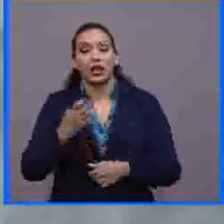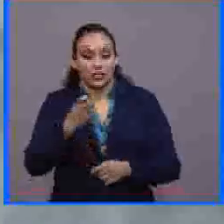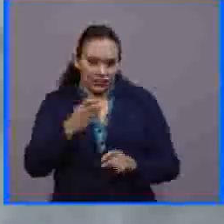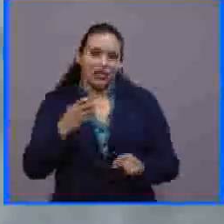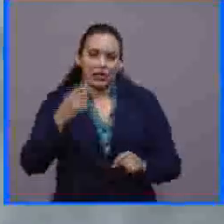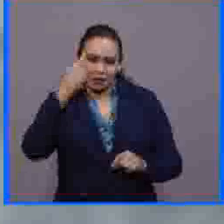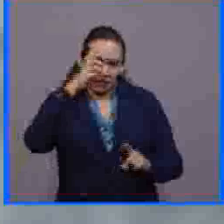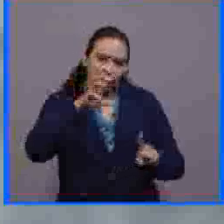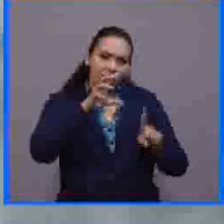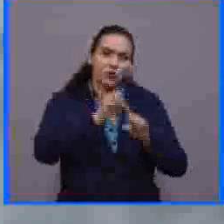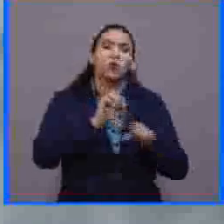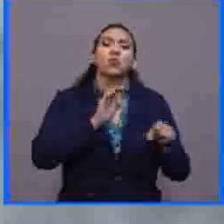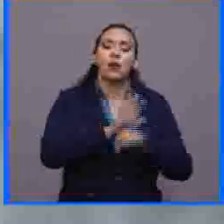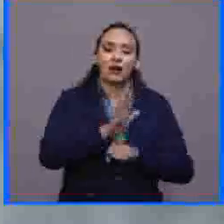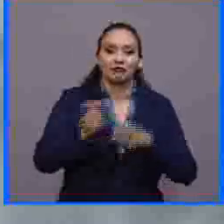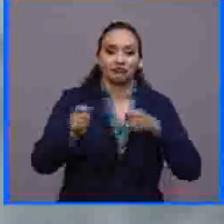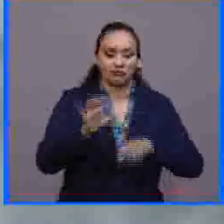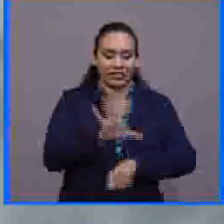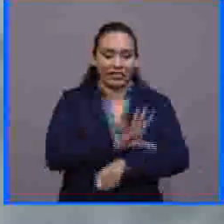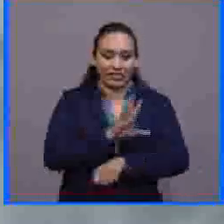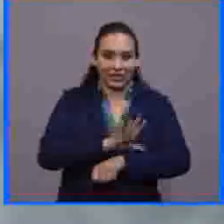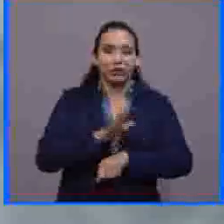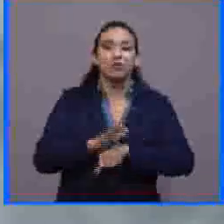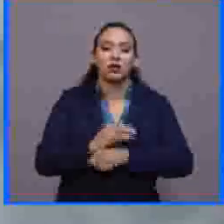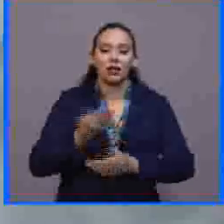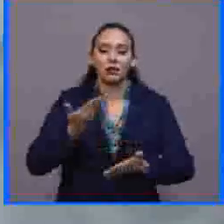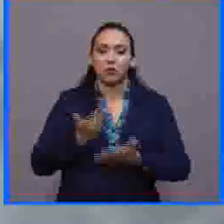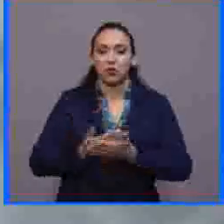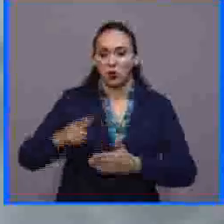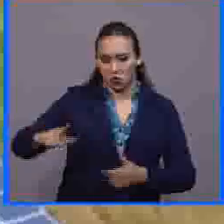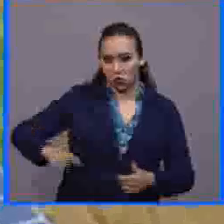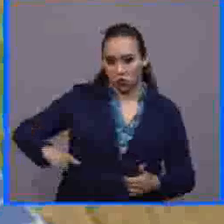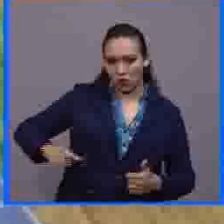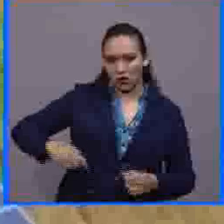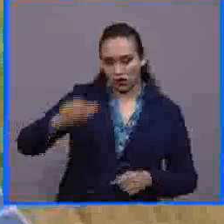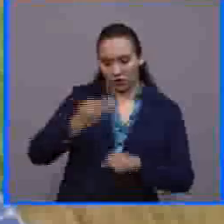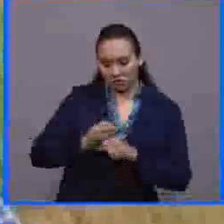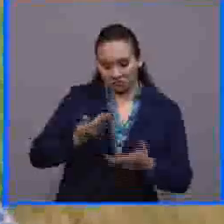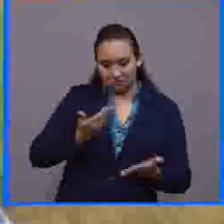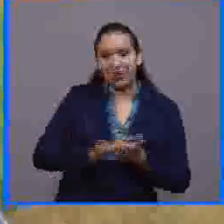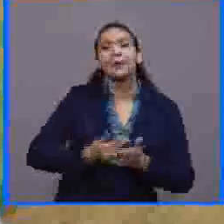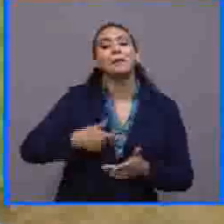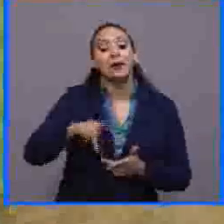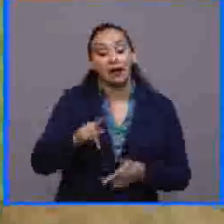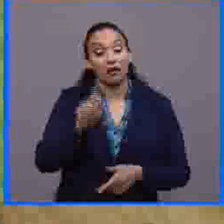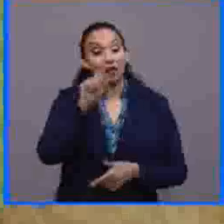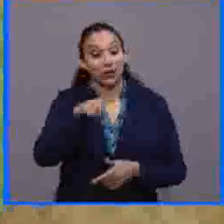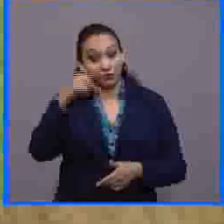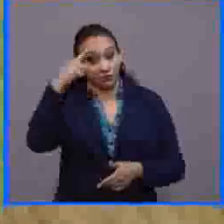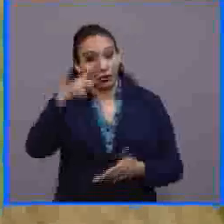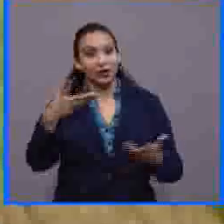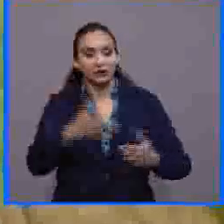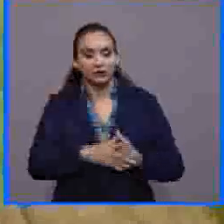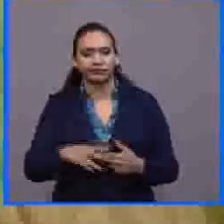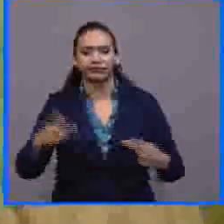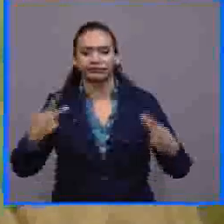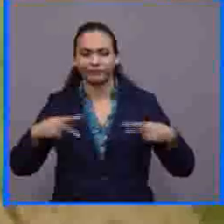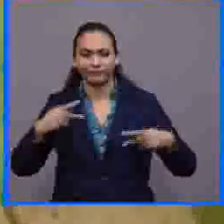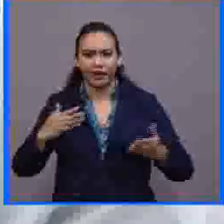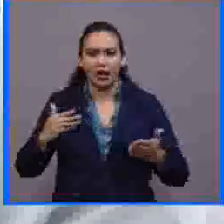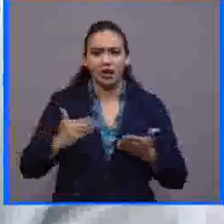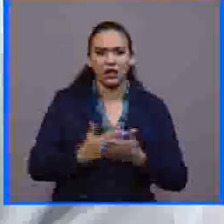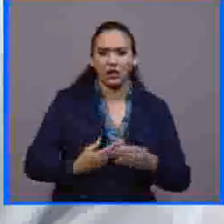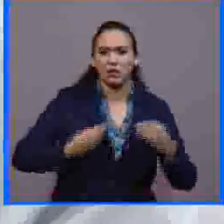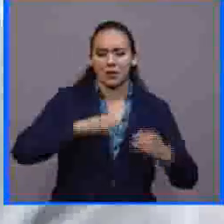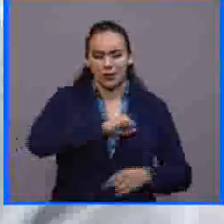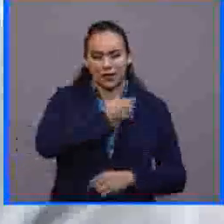el objetivo de soberanía energética planteado por el gobierno federal, sino también para garantizar el derecho a un medio